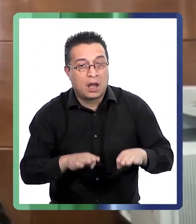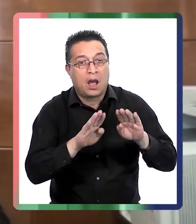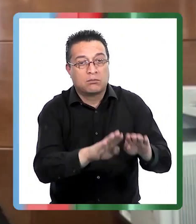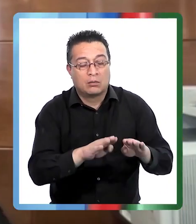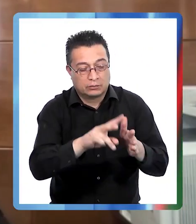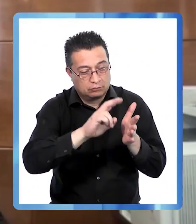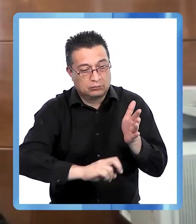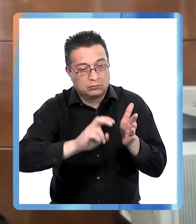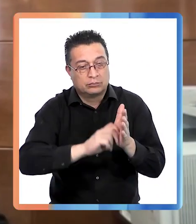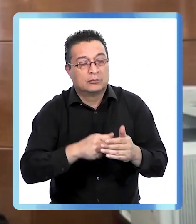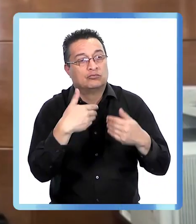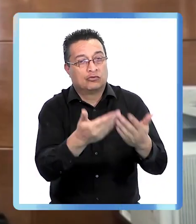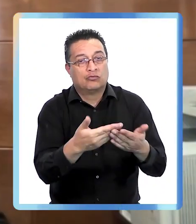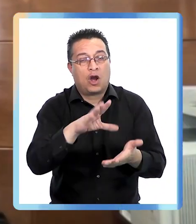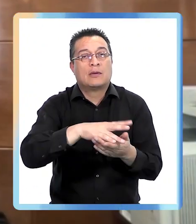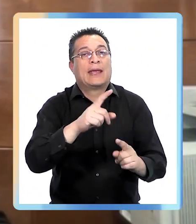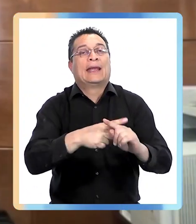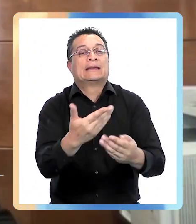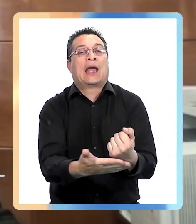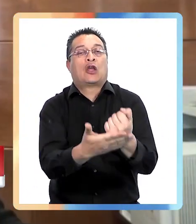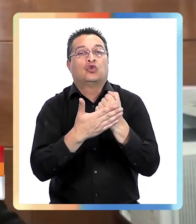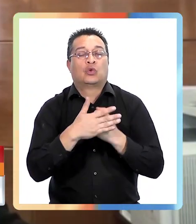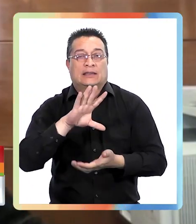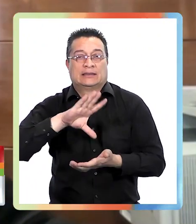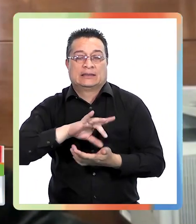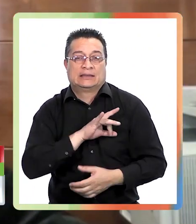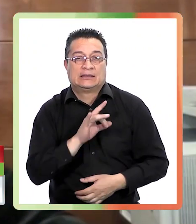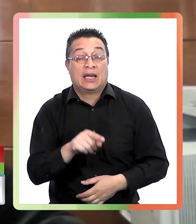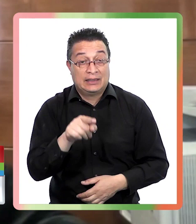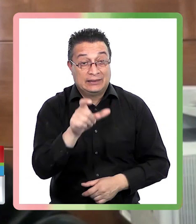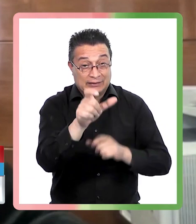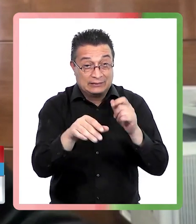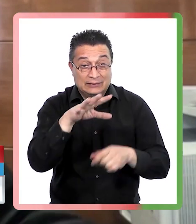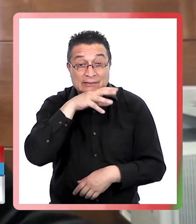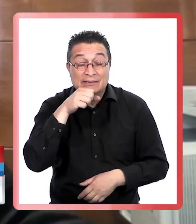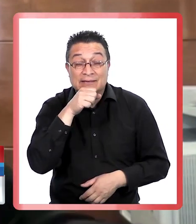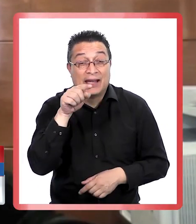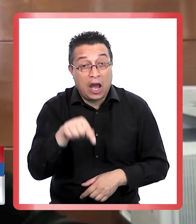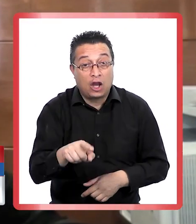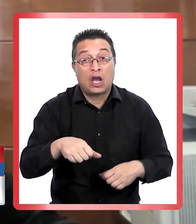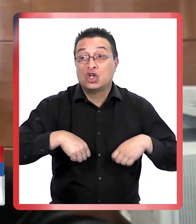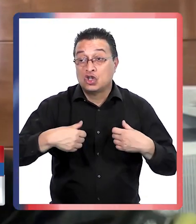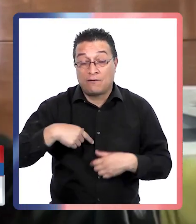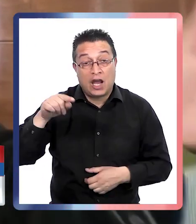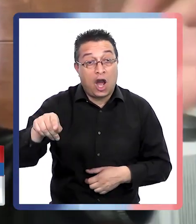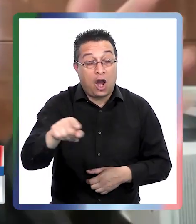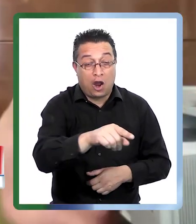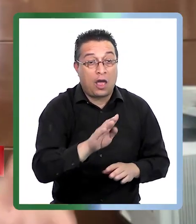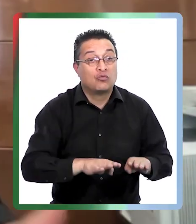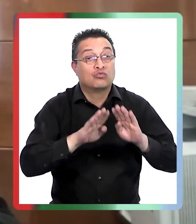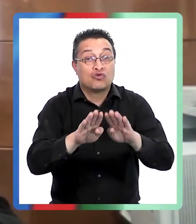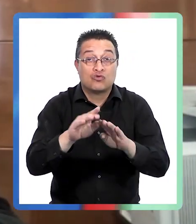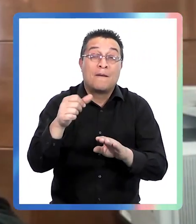apoyarlas por la contribución que han hecho al país. Y esas personas mayores hoy día, ¿cierto? Luego, esas personas jóvenes que hoy día están